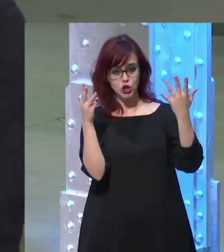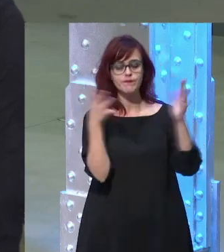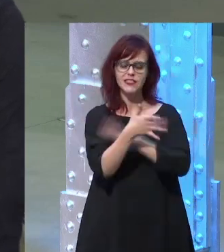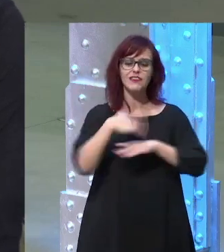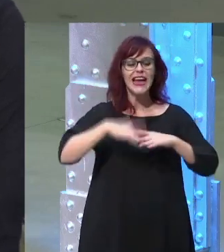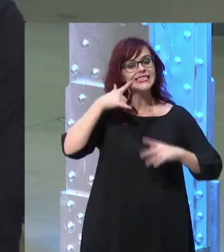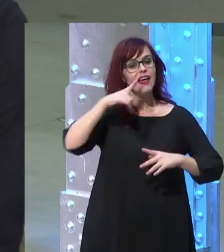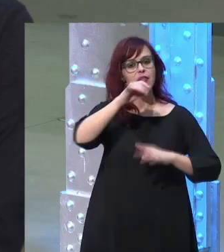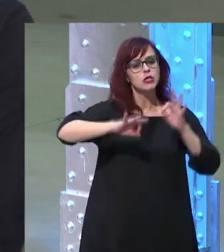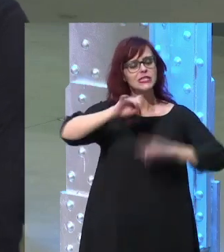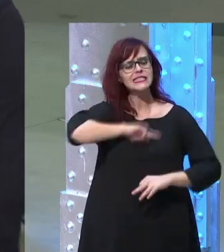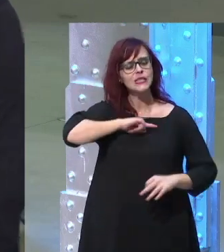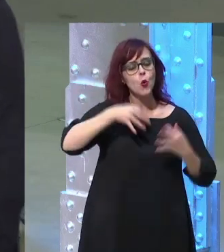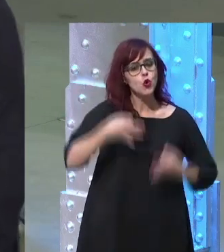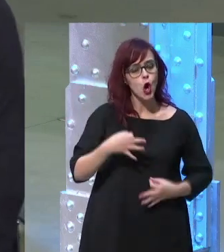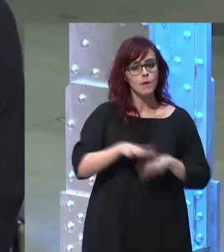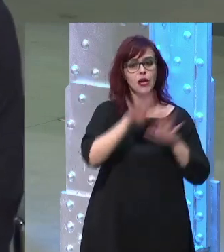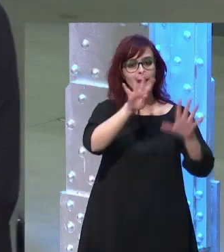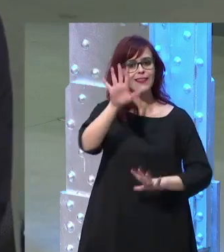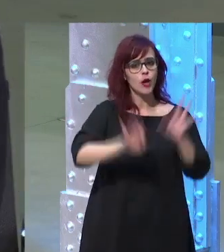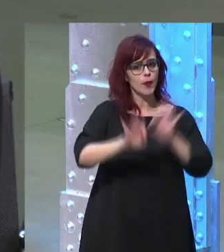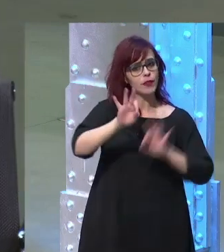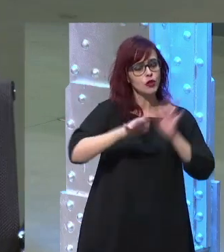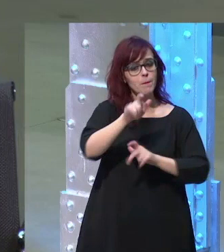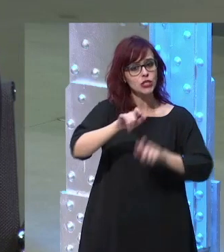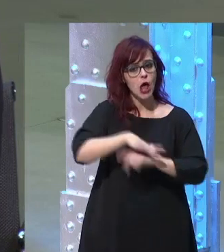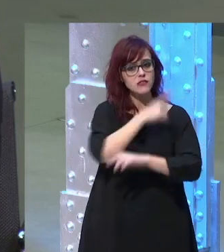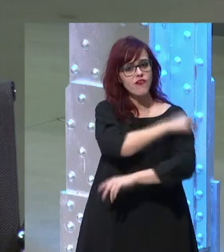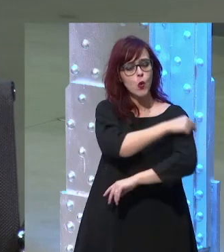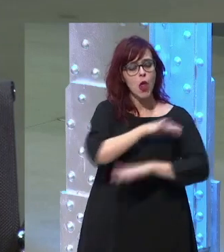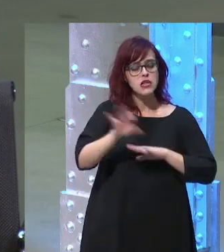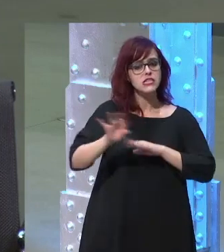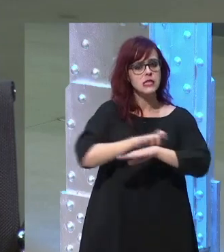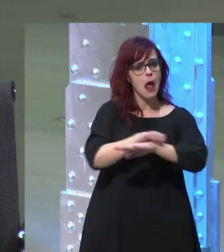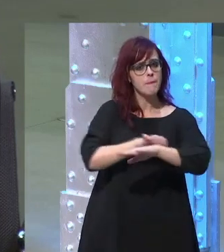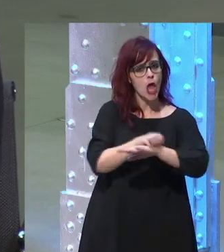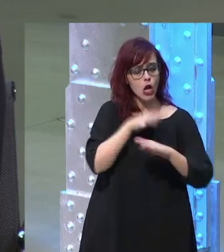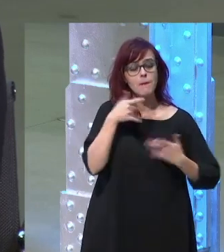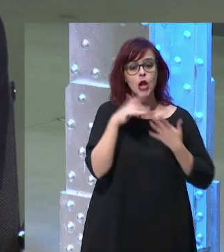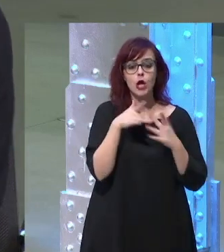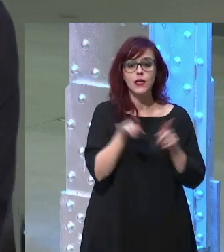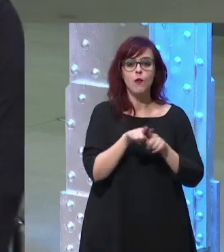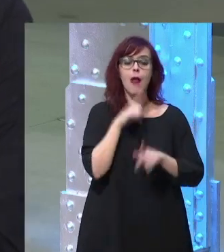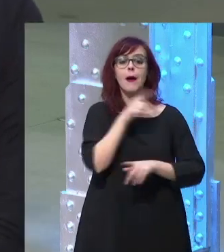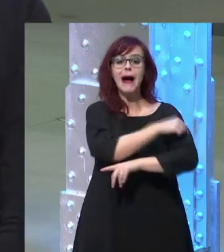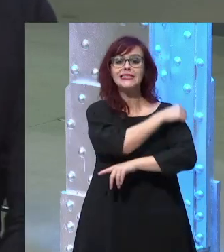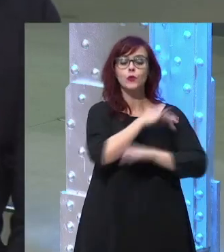que asegurar que hemos vacunado al menos al 95% de la población. Pero ojo, no basta con vacunar